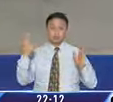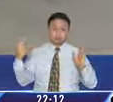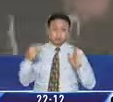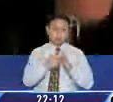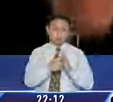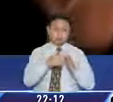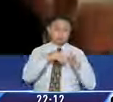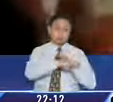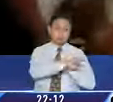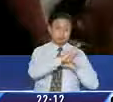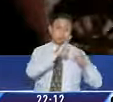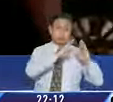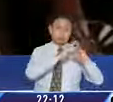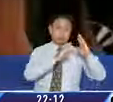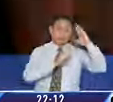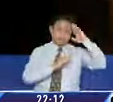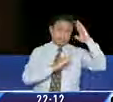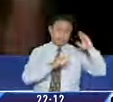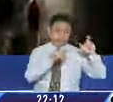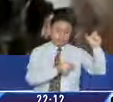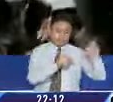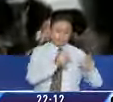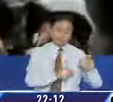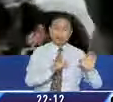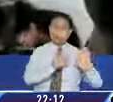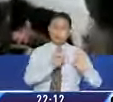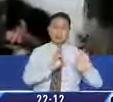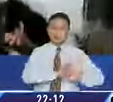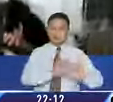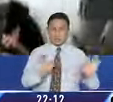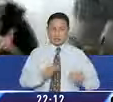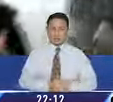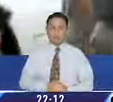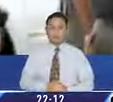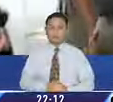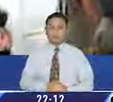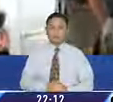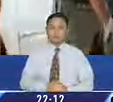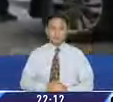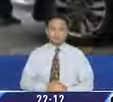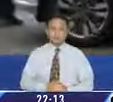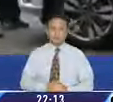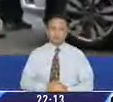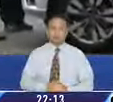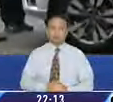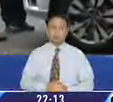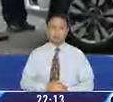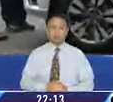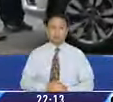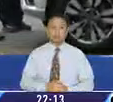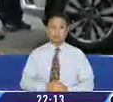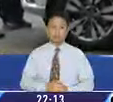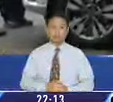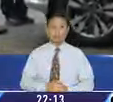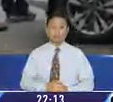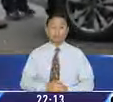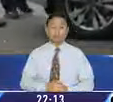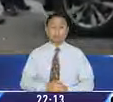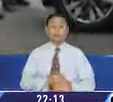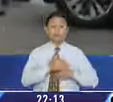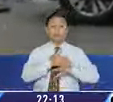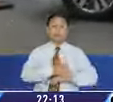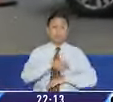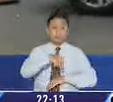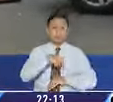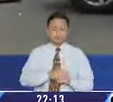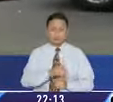alcanzaron a los cuatro uniformados que se encontraban dentro de las instalaciones. Luego, al salir, se